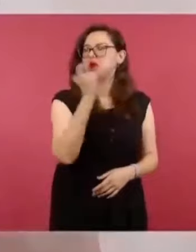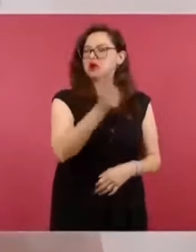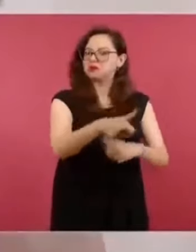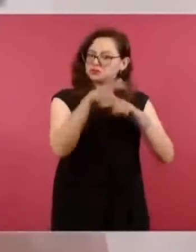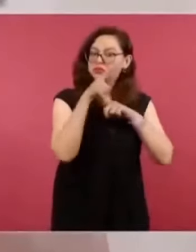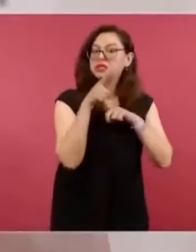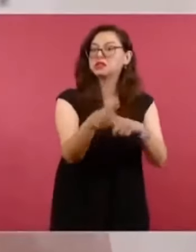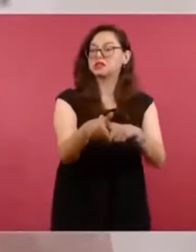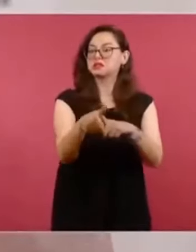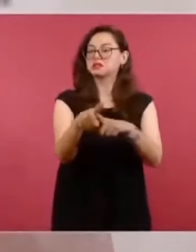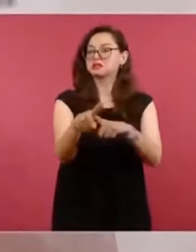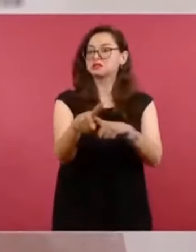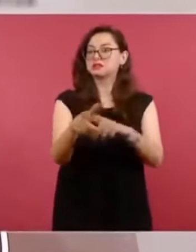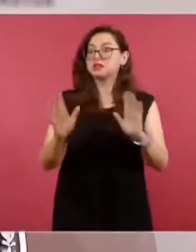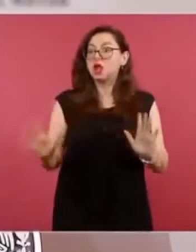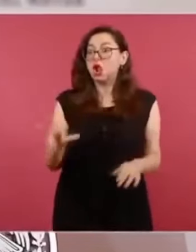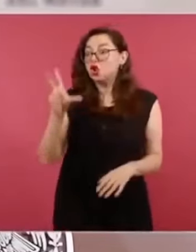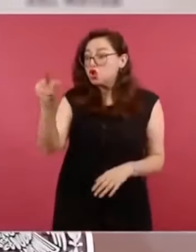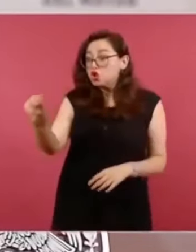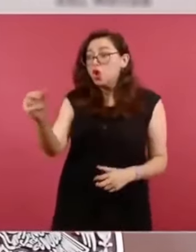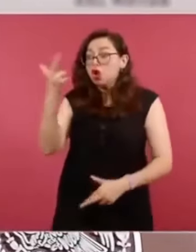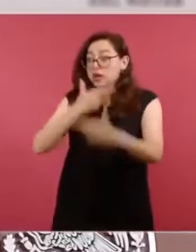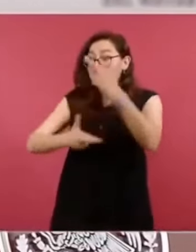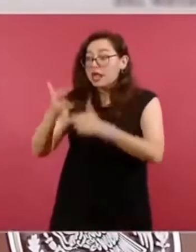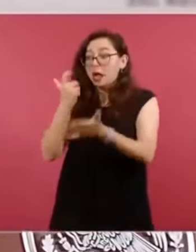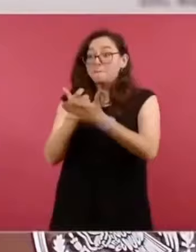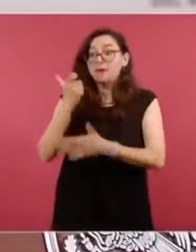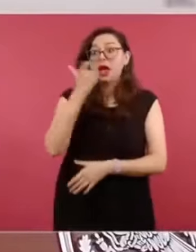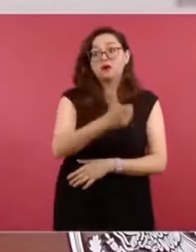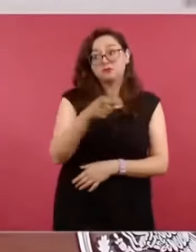no se procede penalmente